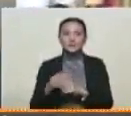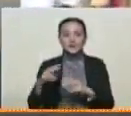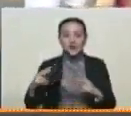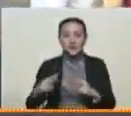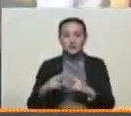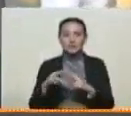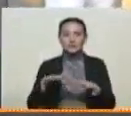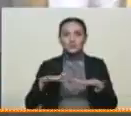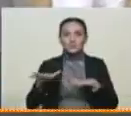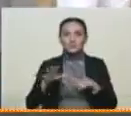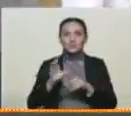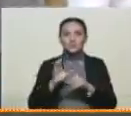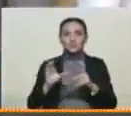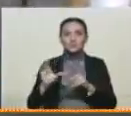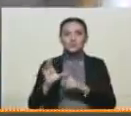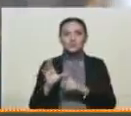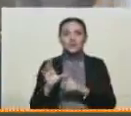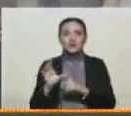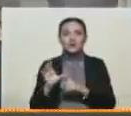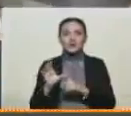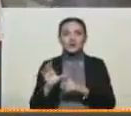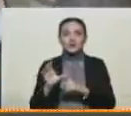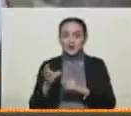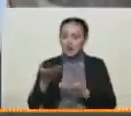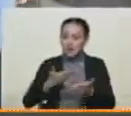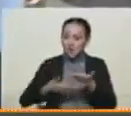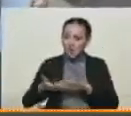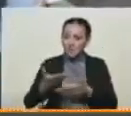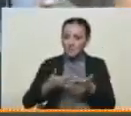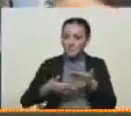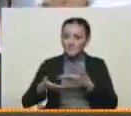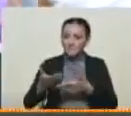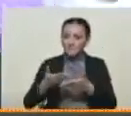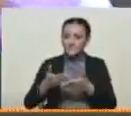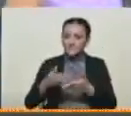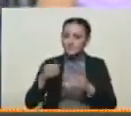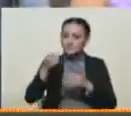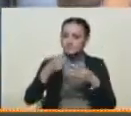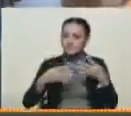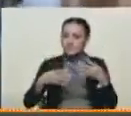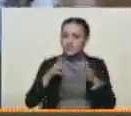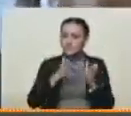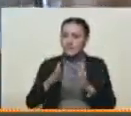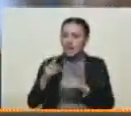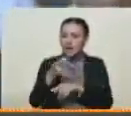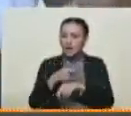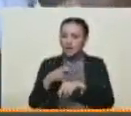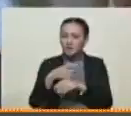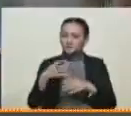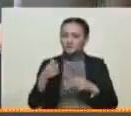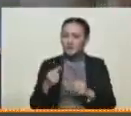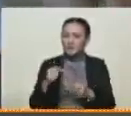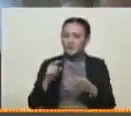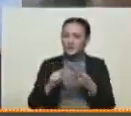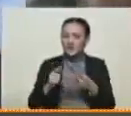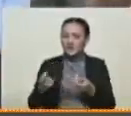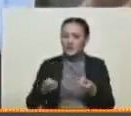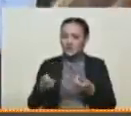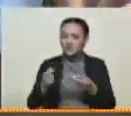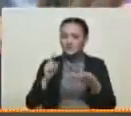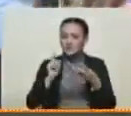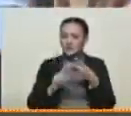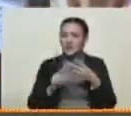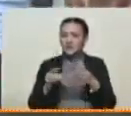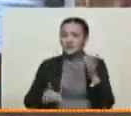encuentro con los movimientos culturales, donde además compartía los 4 ejes de su plan de gobierno, como lo son la seguridad, la economía,